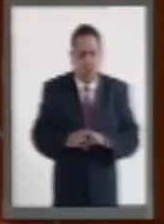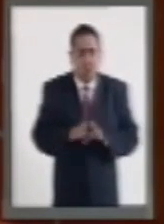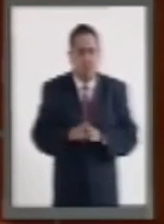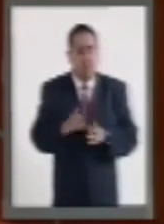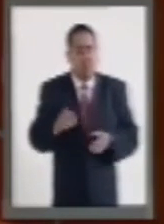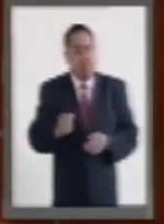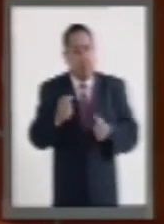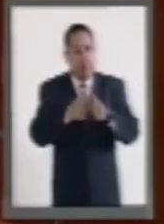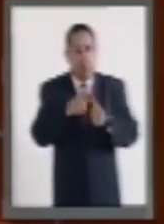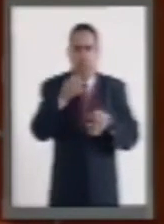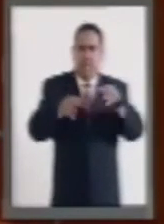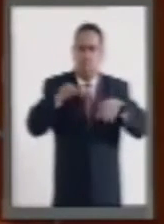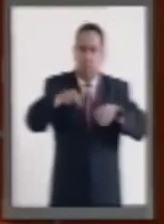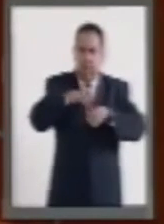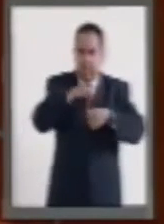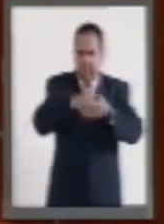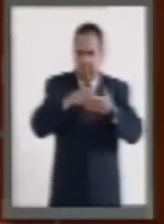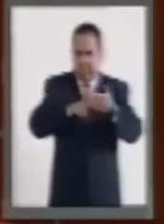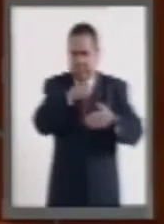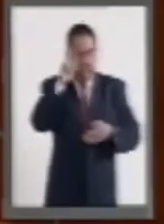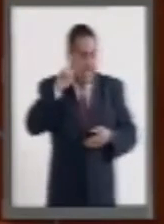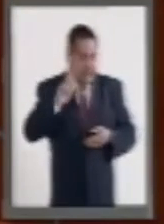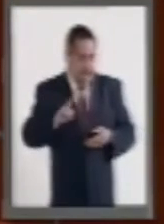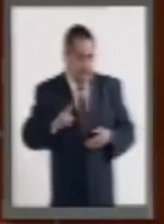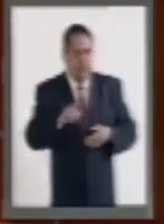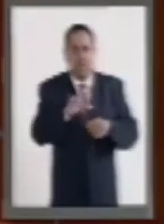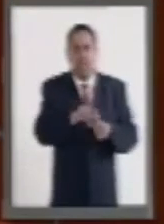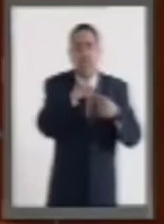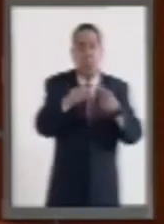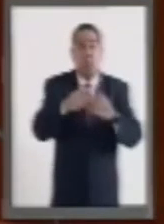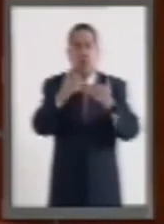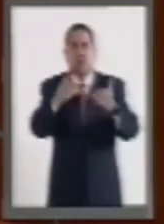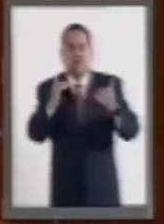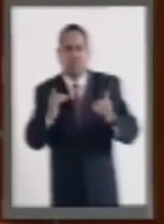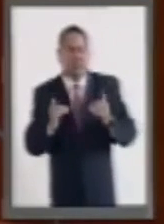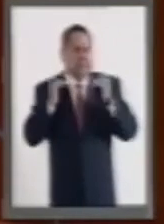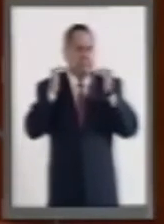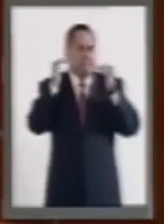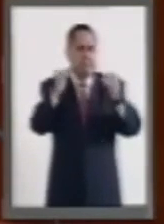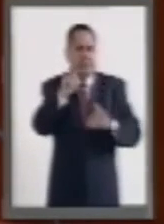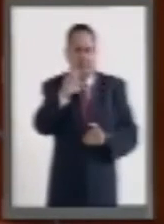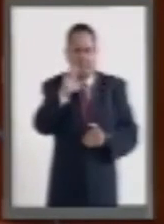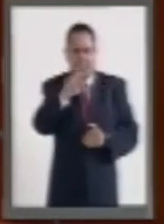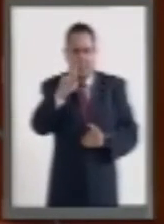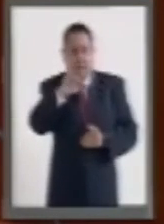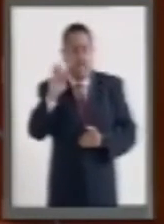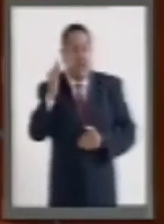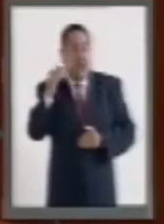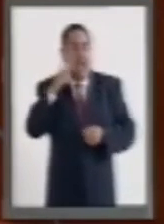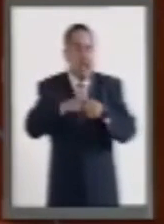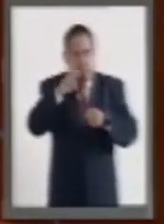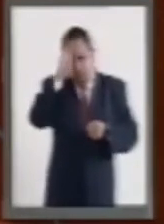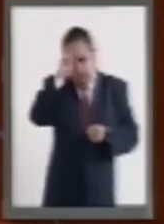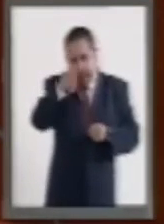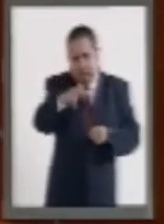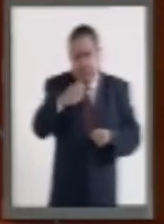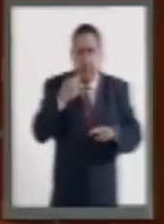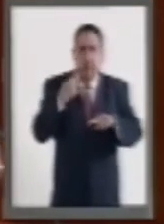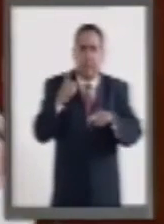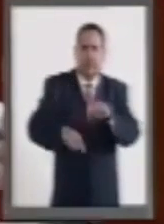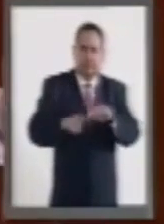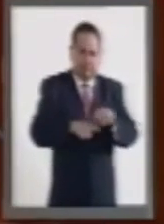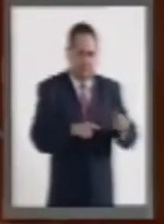el tribunal local y después en la sala regional del tribunal electoral, para quitar el triunfo del pueblo